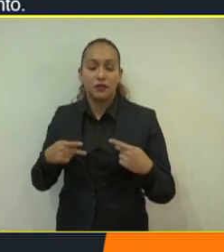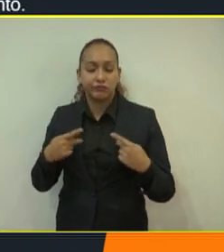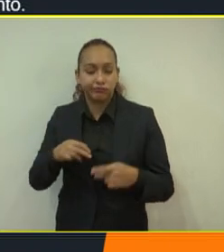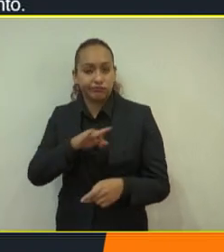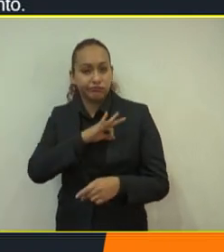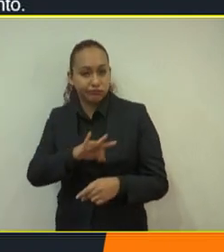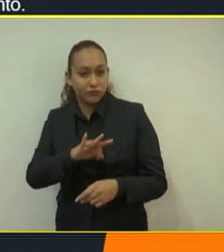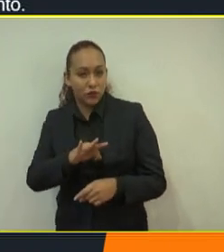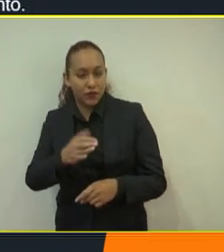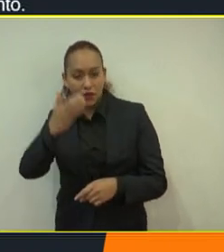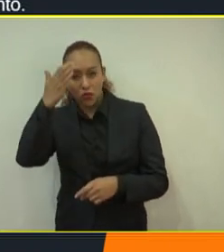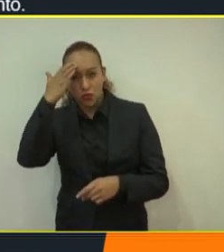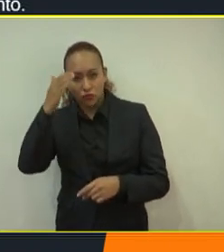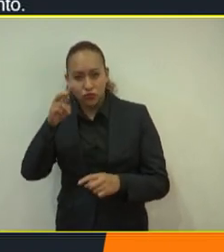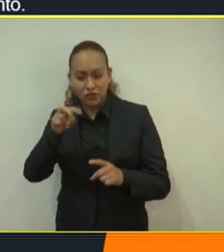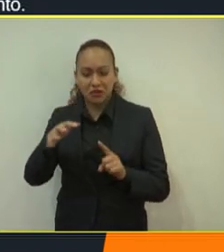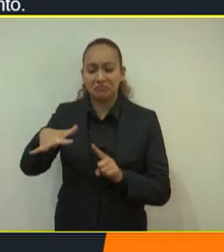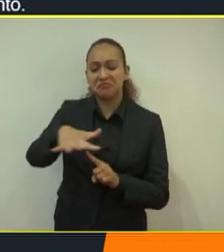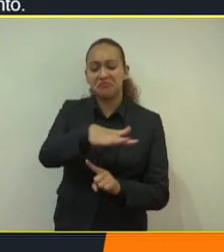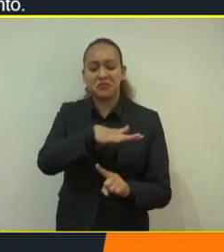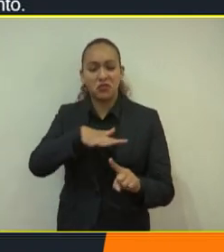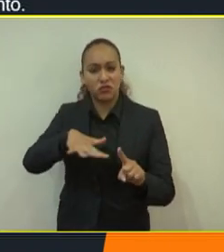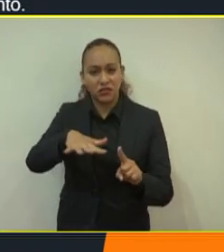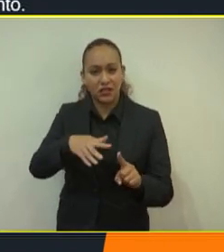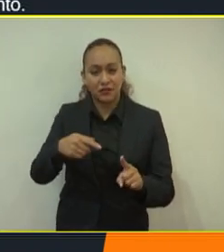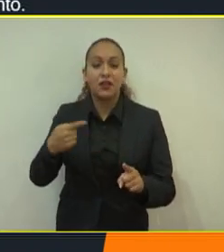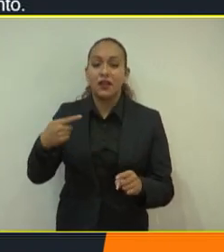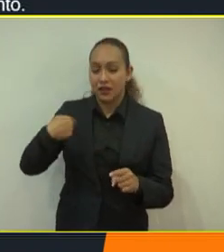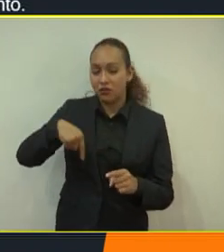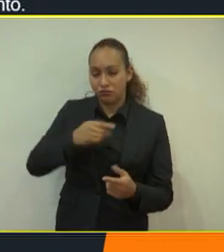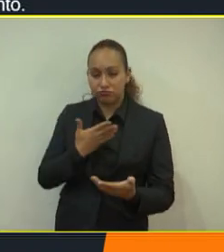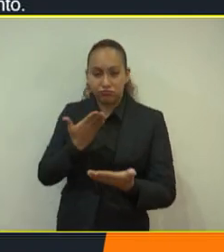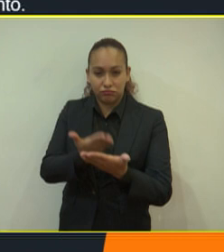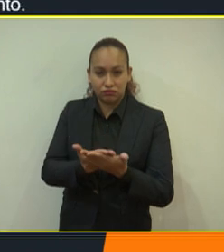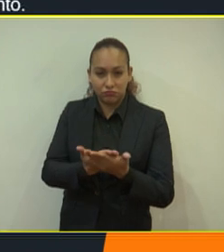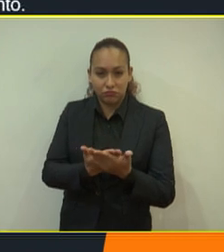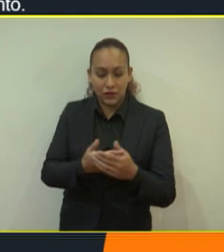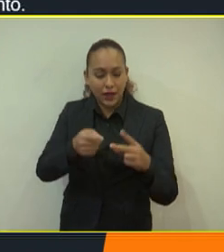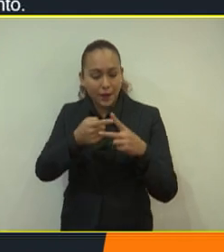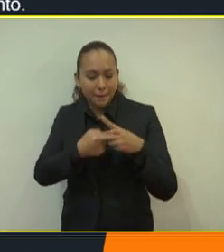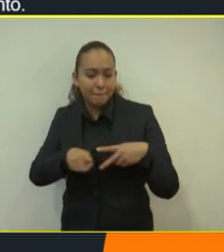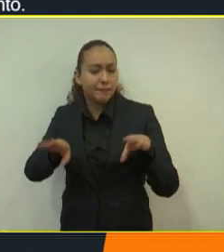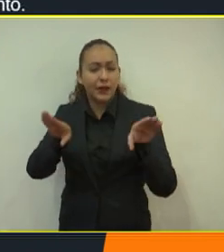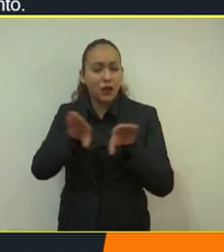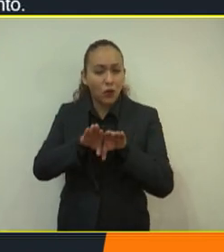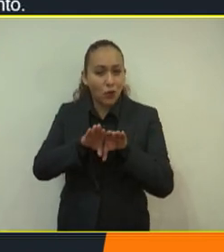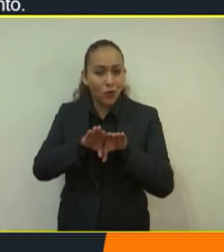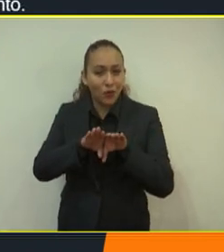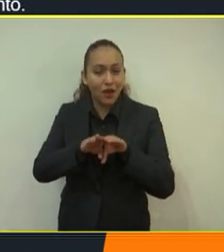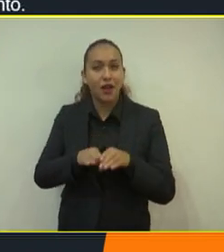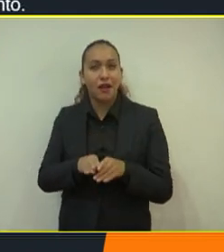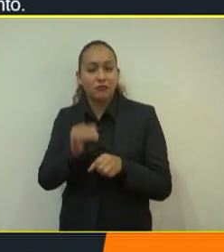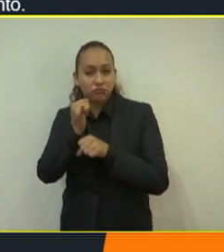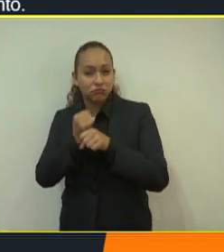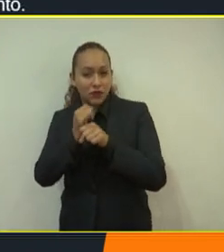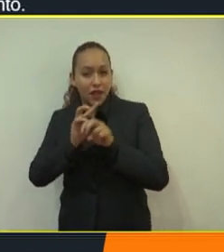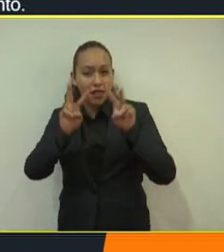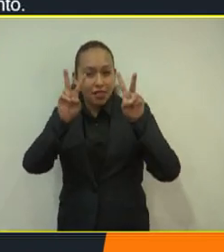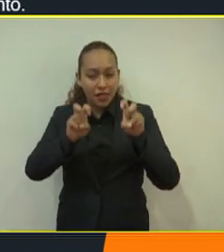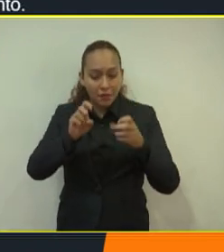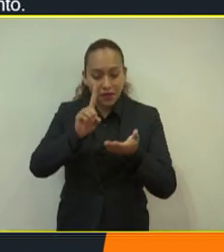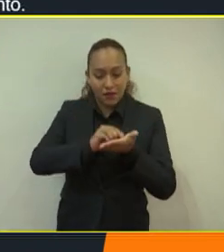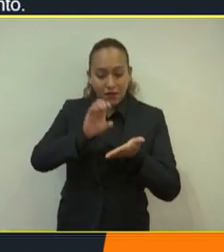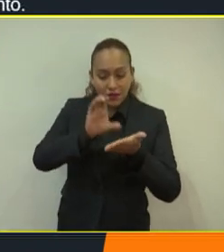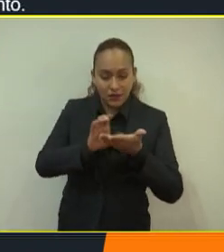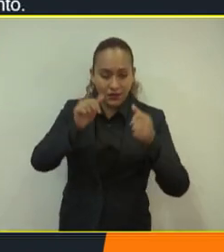conceptualizar el contexto de la propuesta diseñada. Para ello, pues empezamos con el abordaje de discapacidad visual. Esto